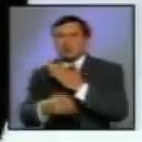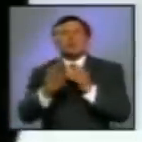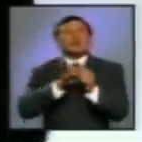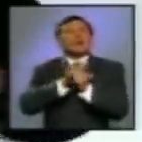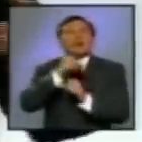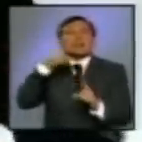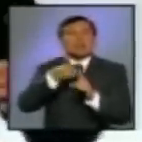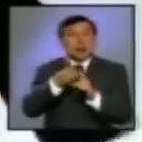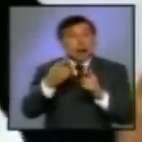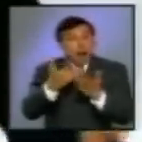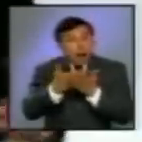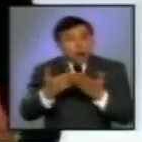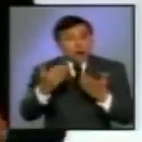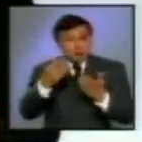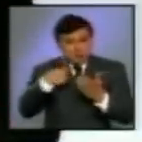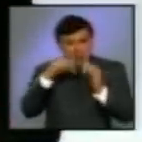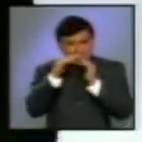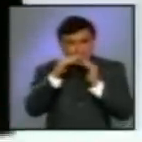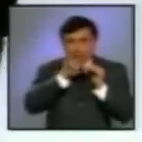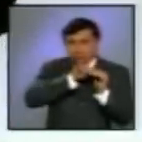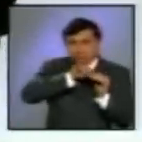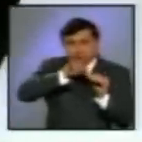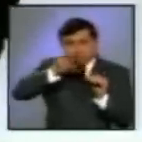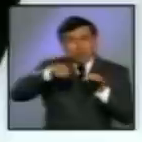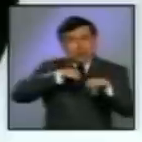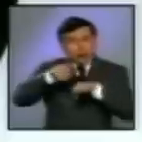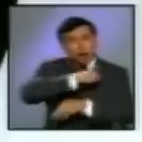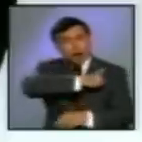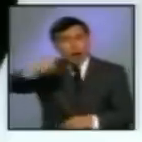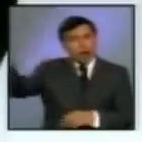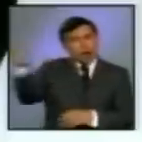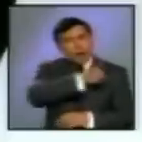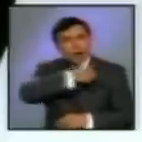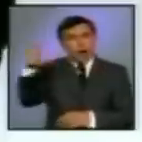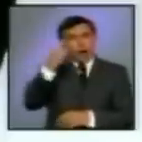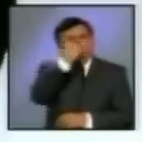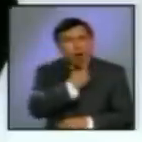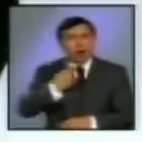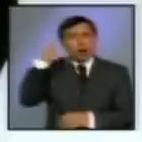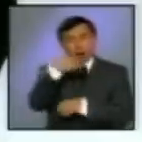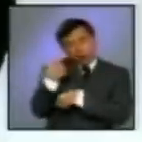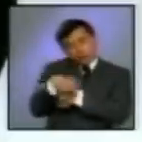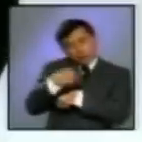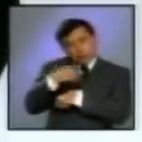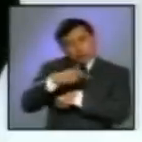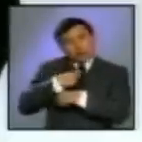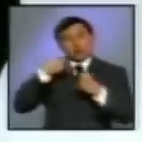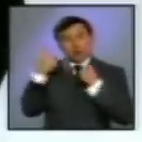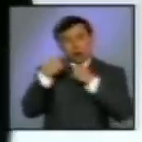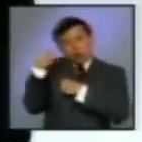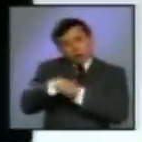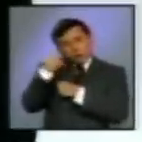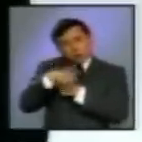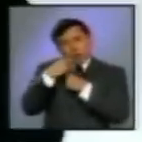hace que la gente viva a horas y horas de su trabajo y de su empleo, que tú pases horas en el camión, horas en el coche para poder trabajar